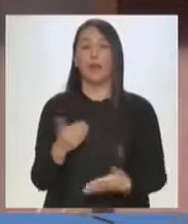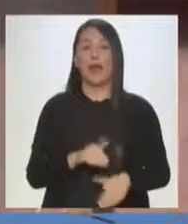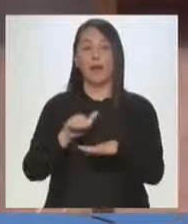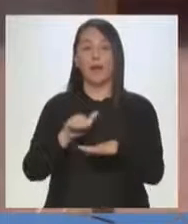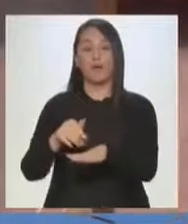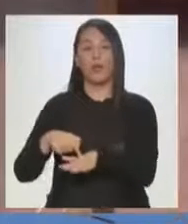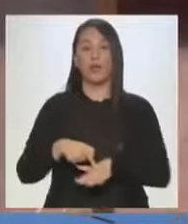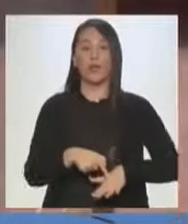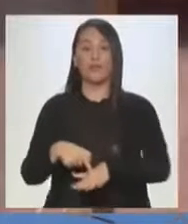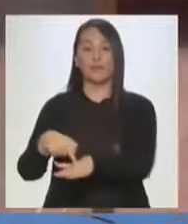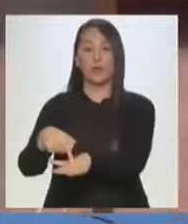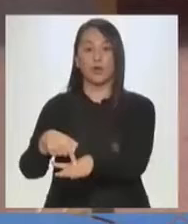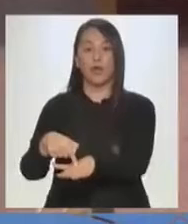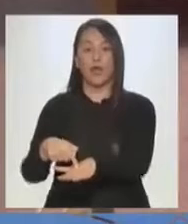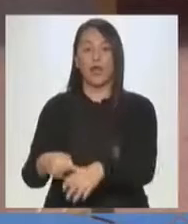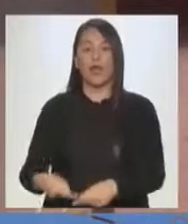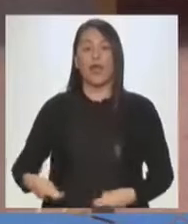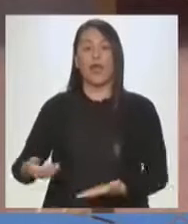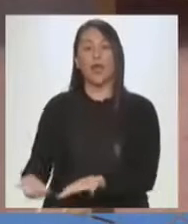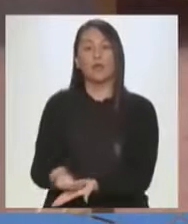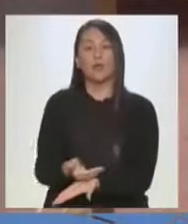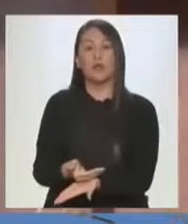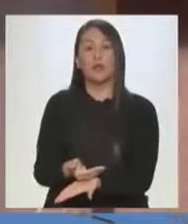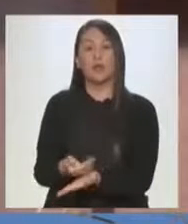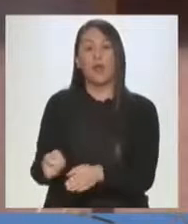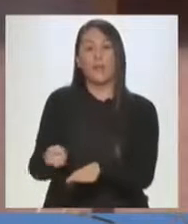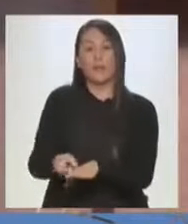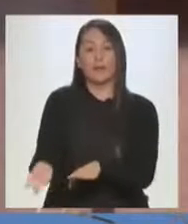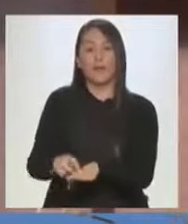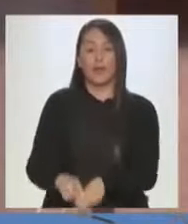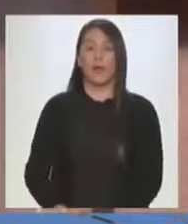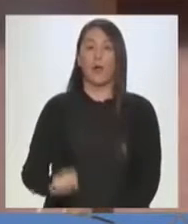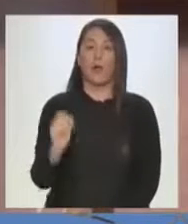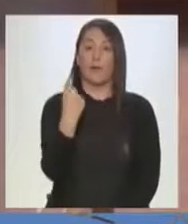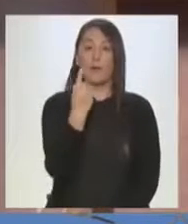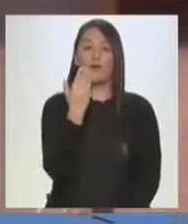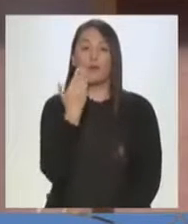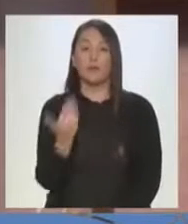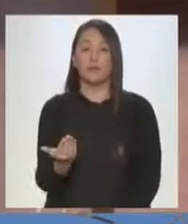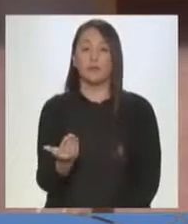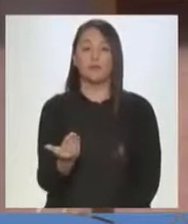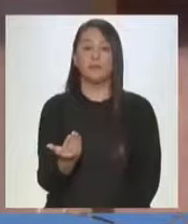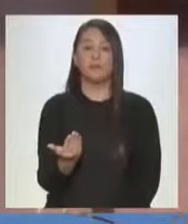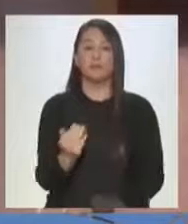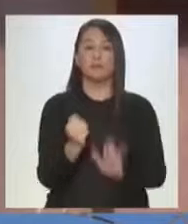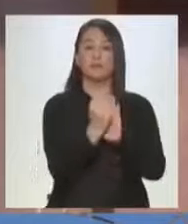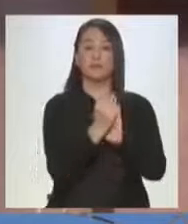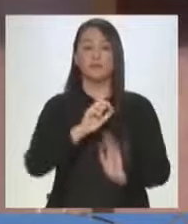al transportistas remunerados de pasajeros. Respecto al primer beneficio que establece el proyecto de ley entre los